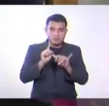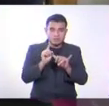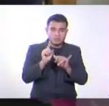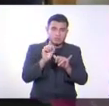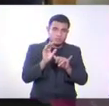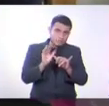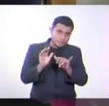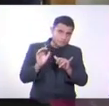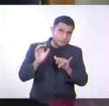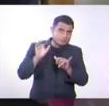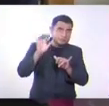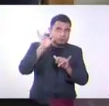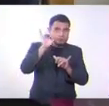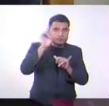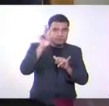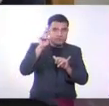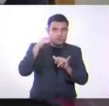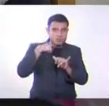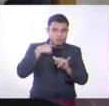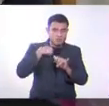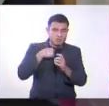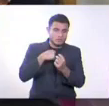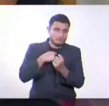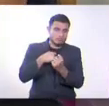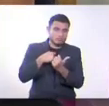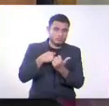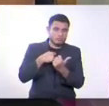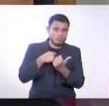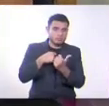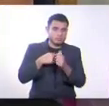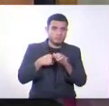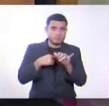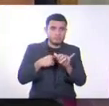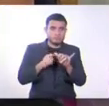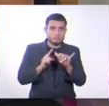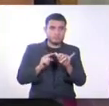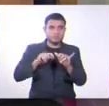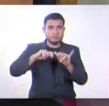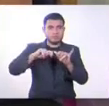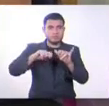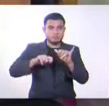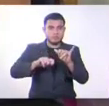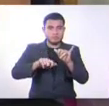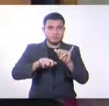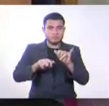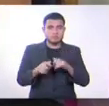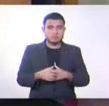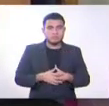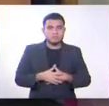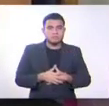2 le quito y sub 1,